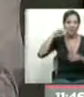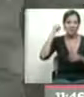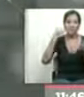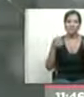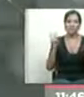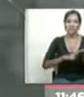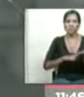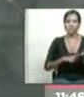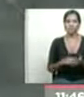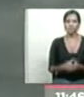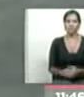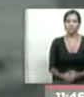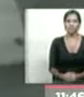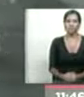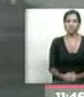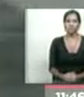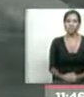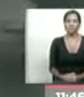regresamos.